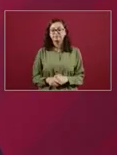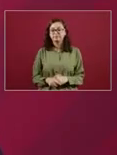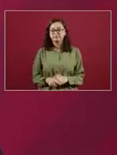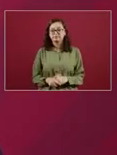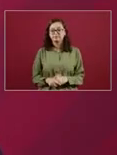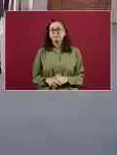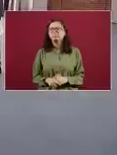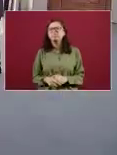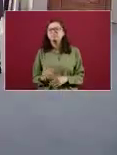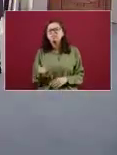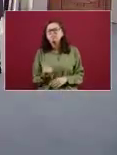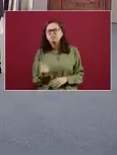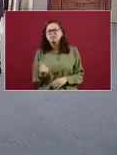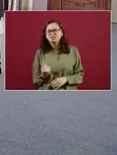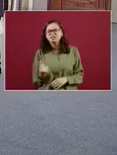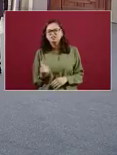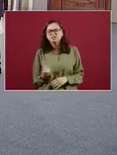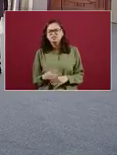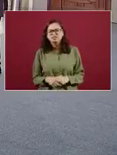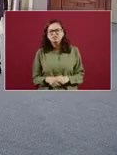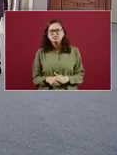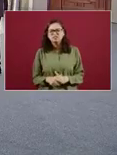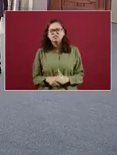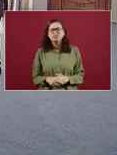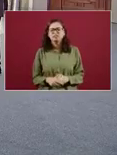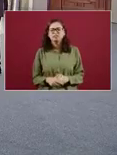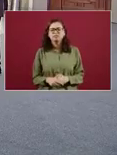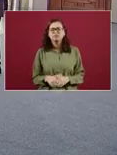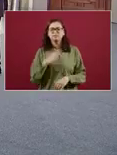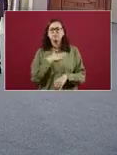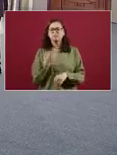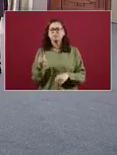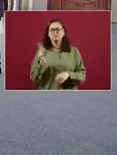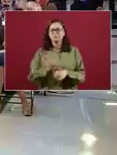¿Mande? Con esto de la carta… buenos días,